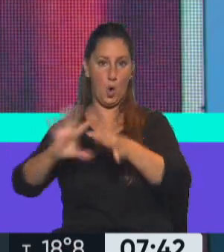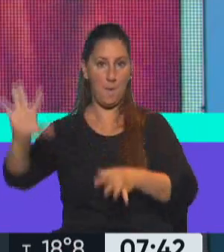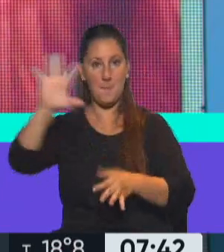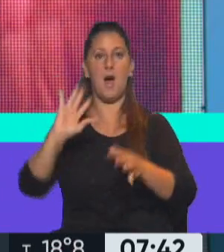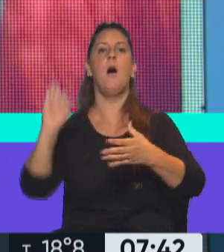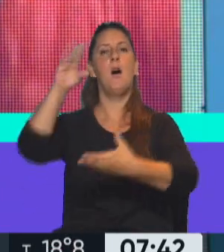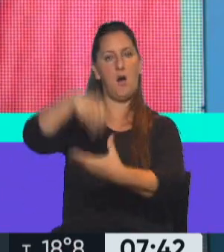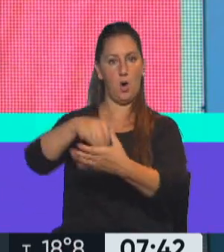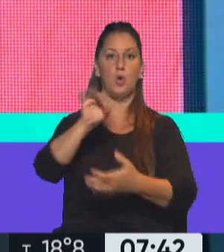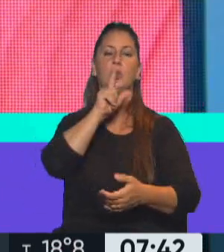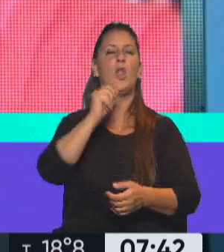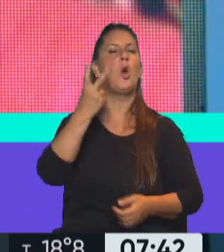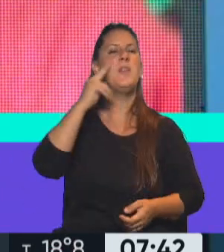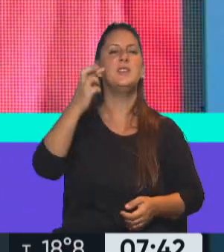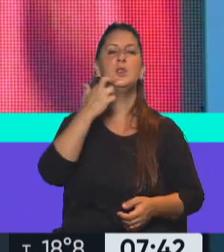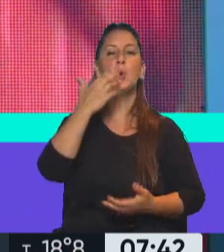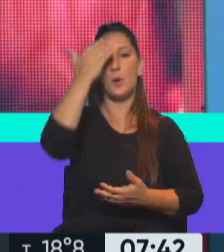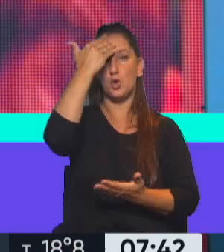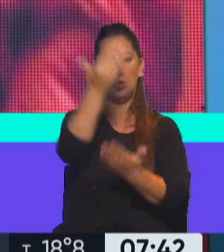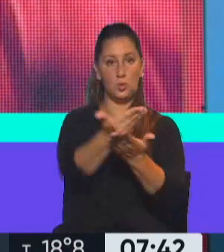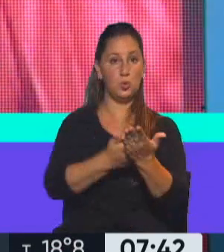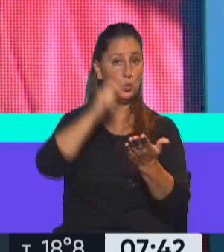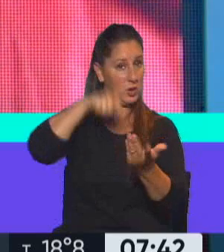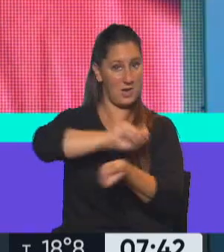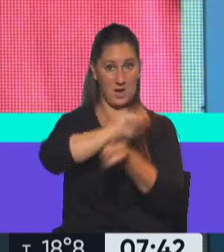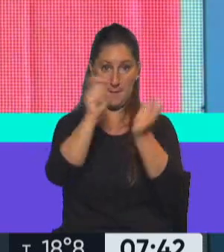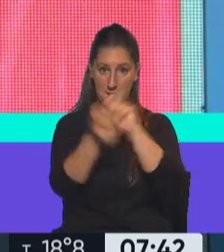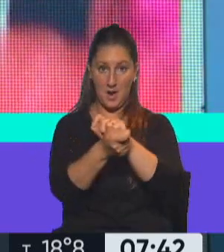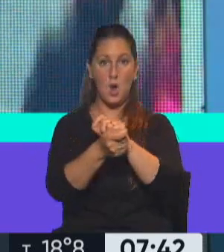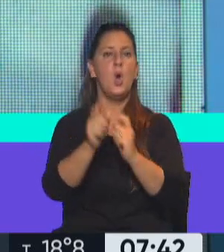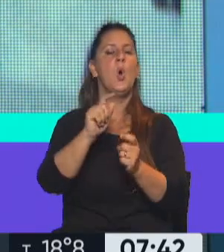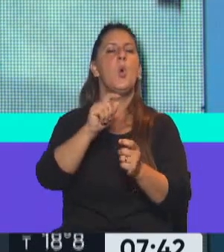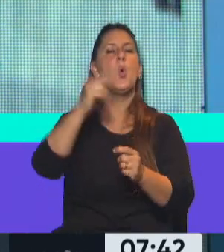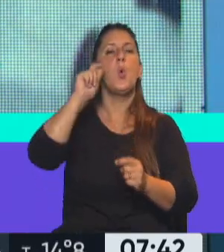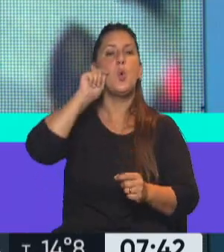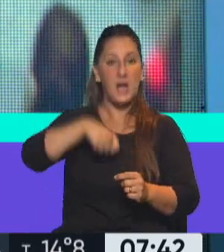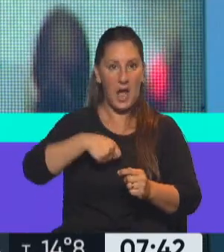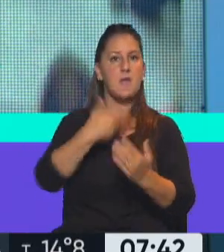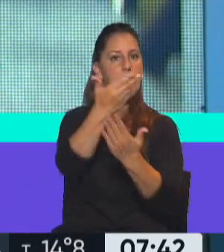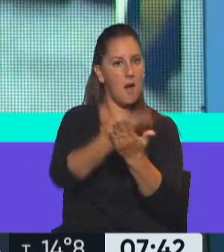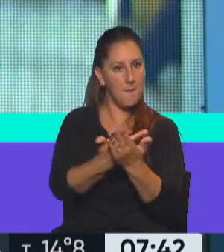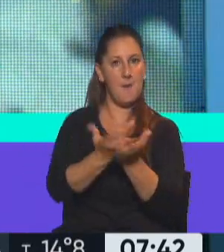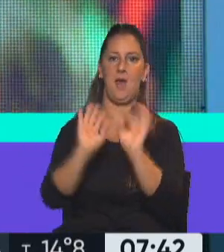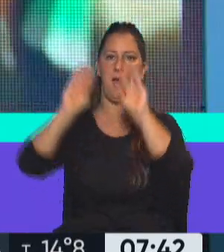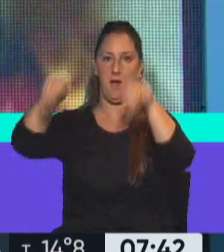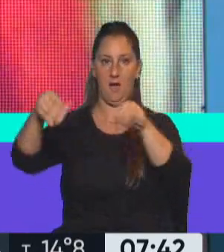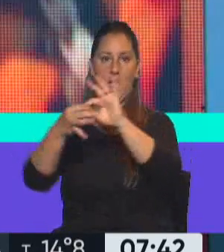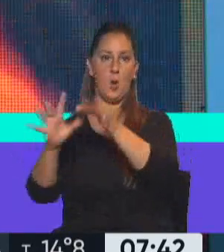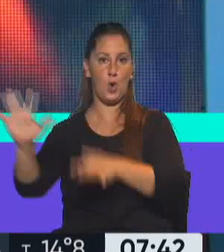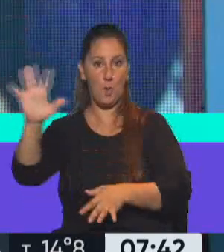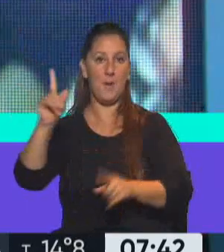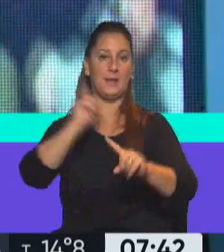cambió la constitución ucraniana en 2019 y desde entonces hay un mandato constitucional para que Ucrania intente incorporarse a ambos bloques, pero